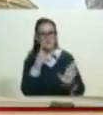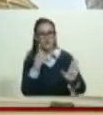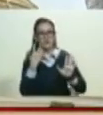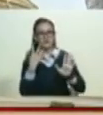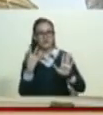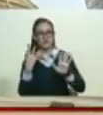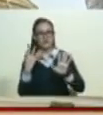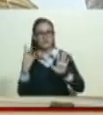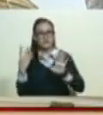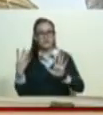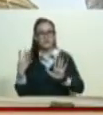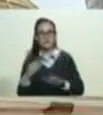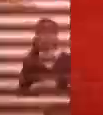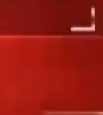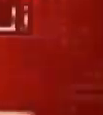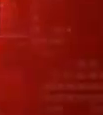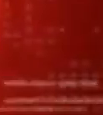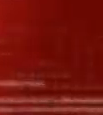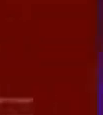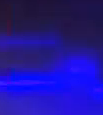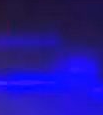1999.